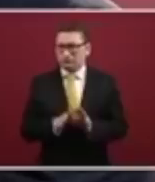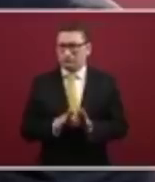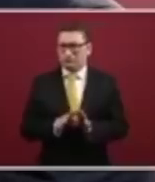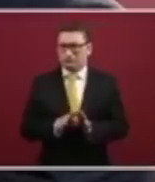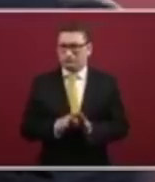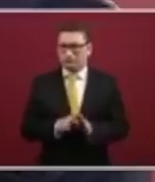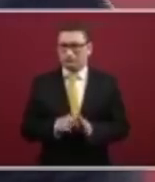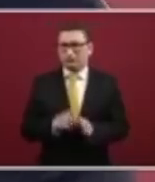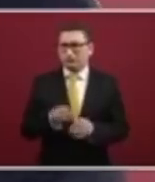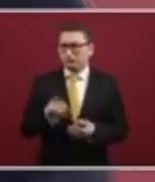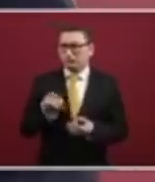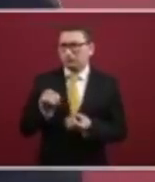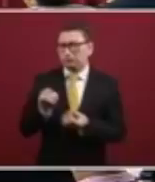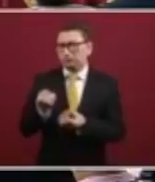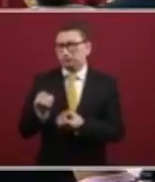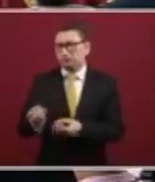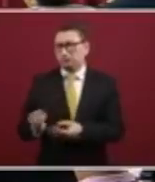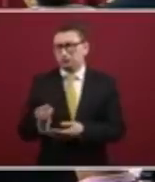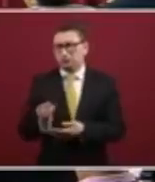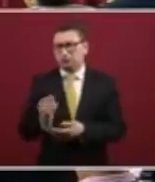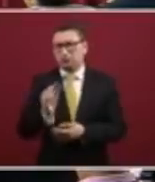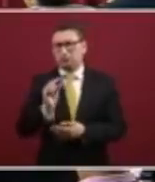o le llega con moche,